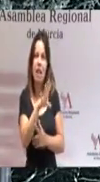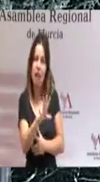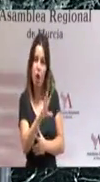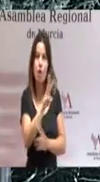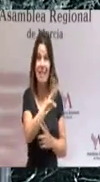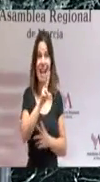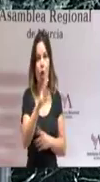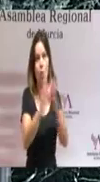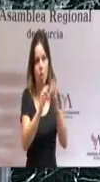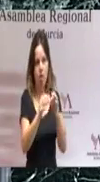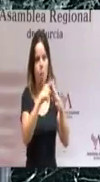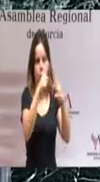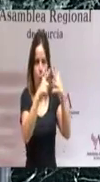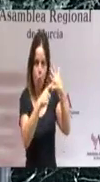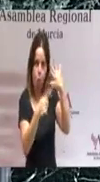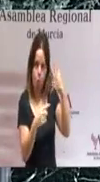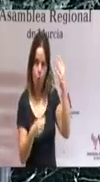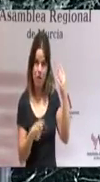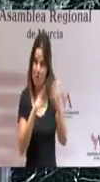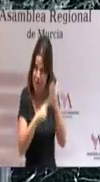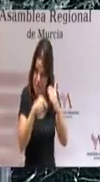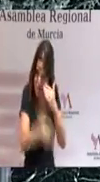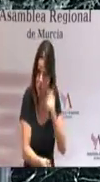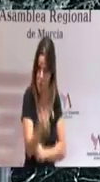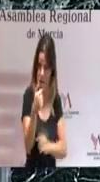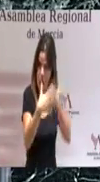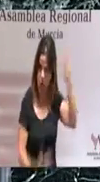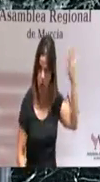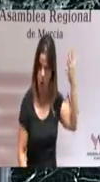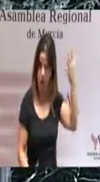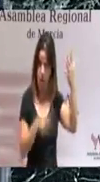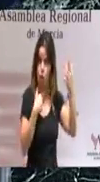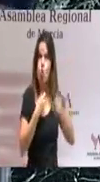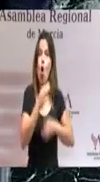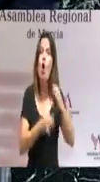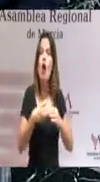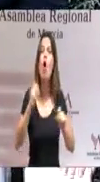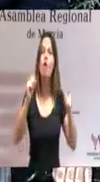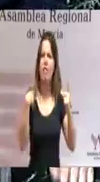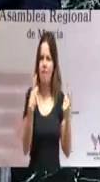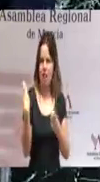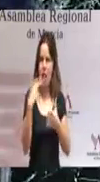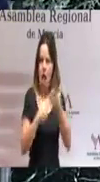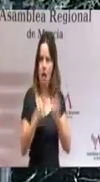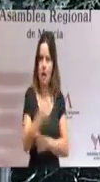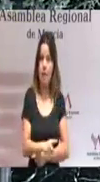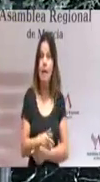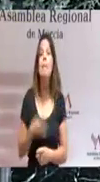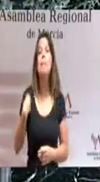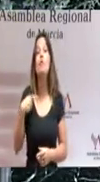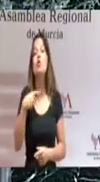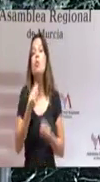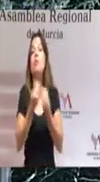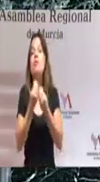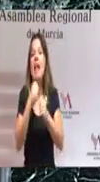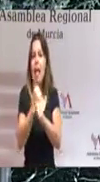32% respectivamente. Lea un poco más, señor Rural Buro, el Tribunal de Cuentas, es un órgano oficial que conviene creer. Igual que a cifras de